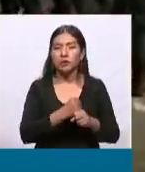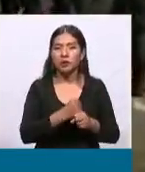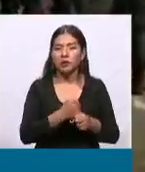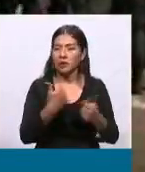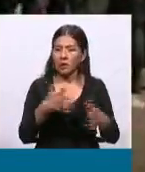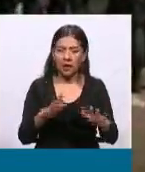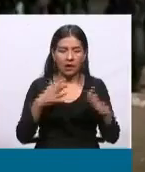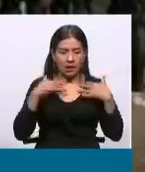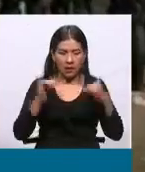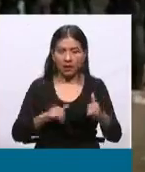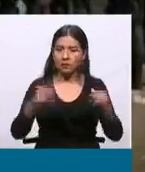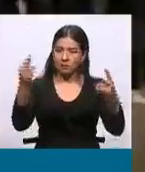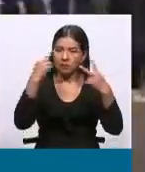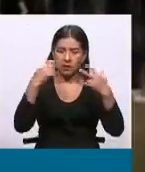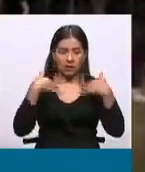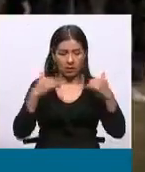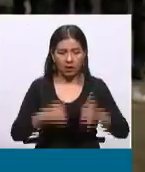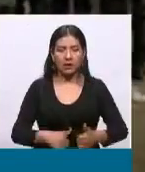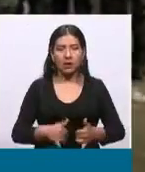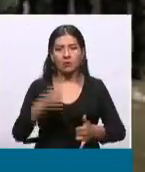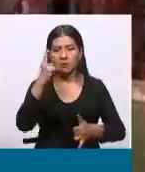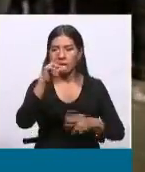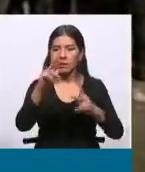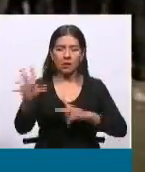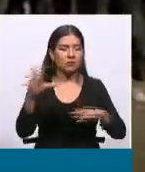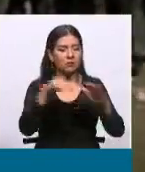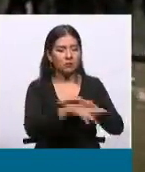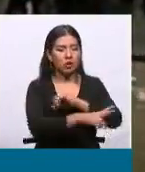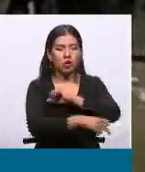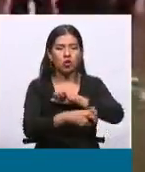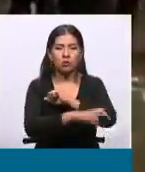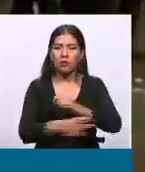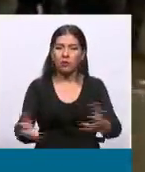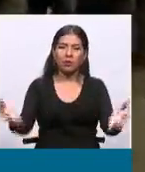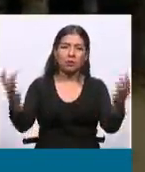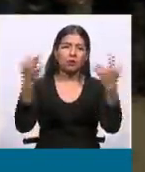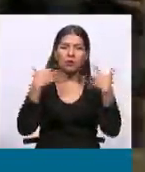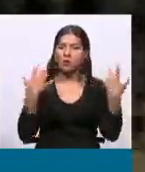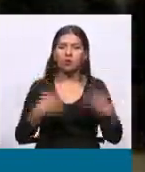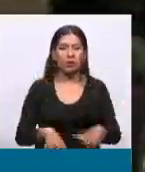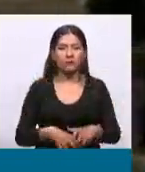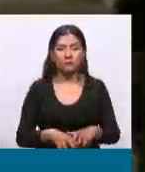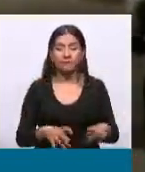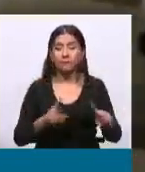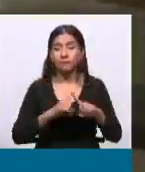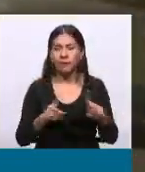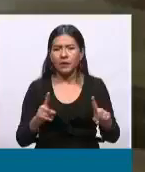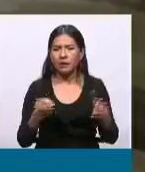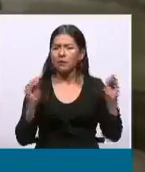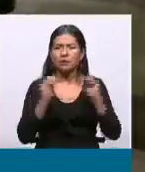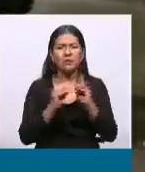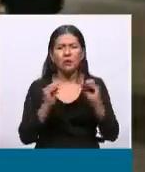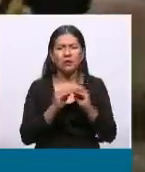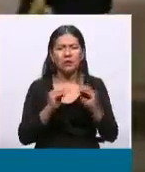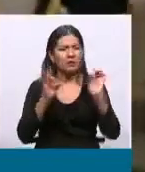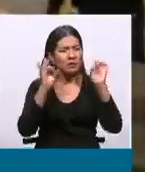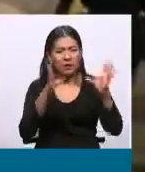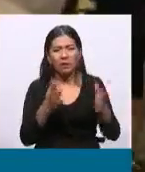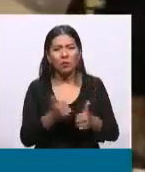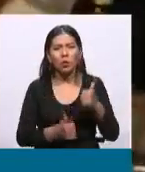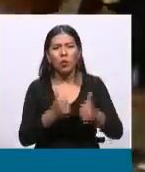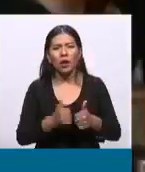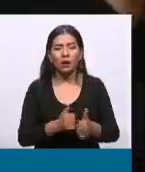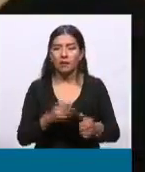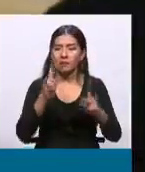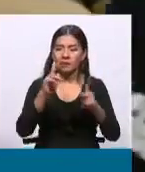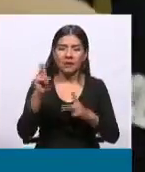quedarse, sentar presencia, para evitar que estas huestes lleguen hacia esos lugares. Pero, ¿y sabes qué es lo más grave, Iván? La forma en la que